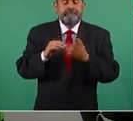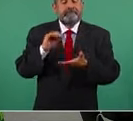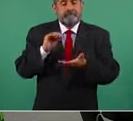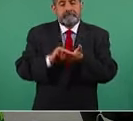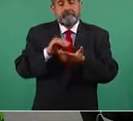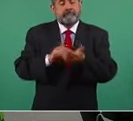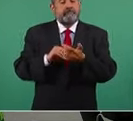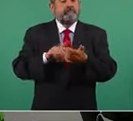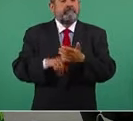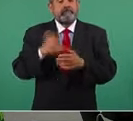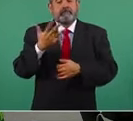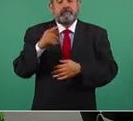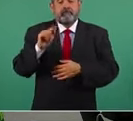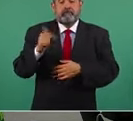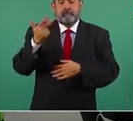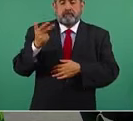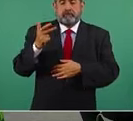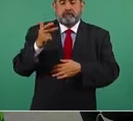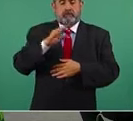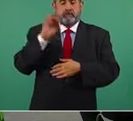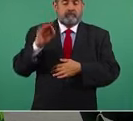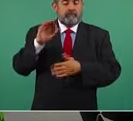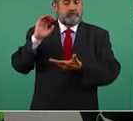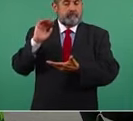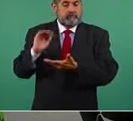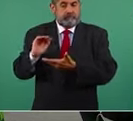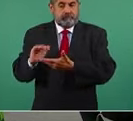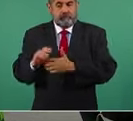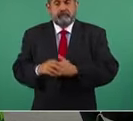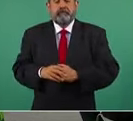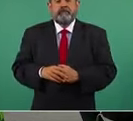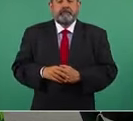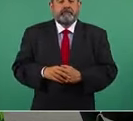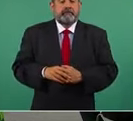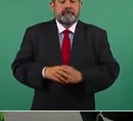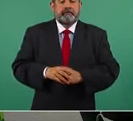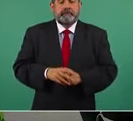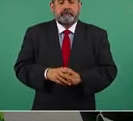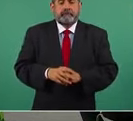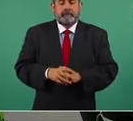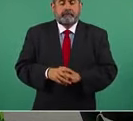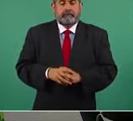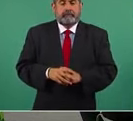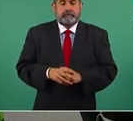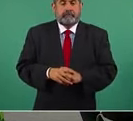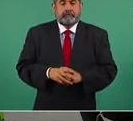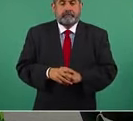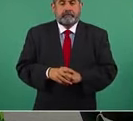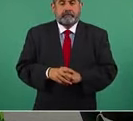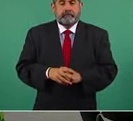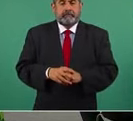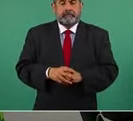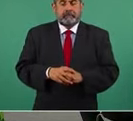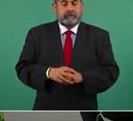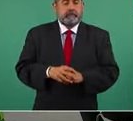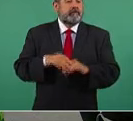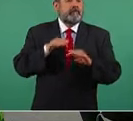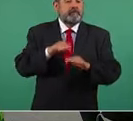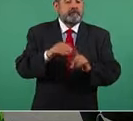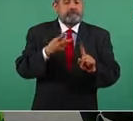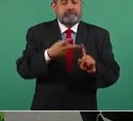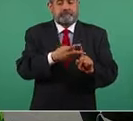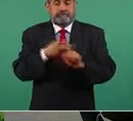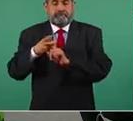un 5.8% a la baja en los 5 meses. Adelante. En el secuestro,